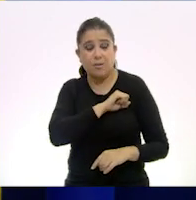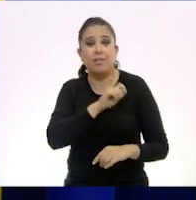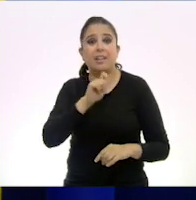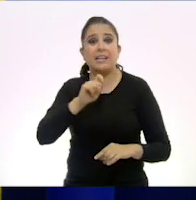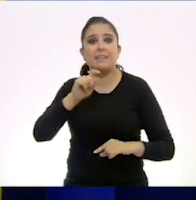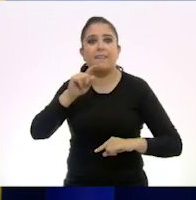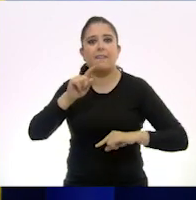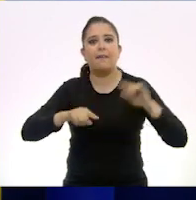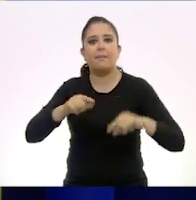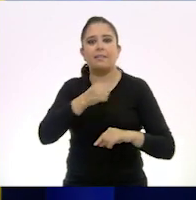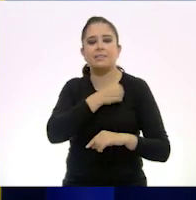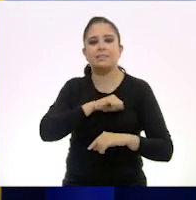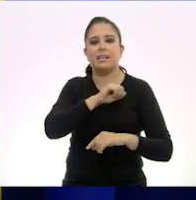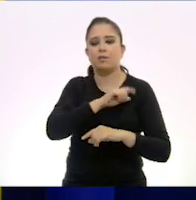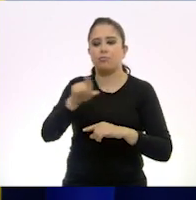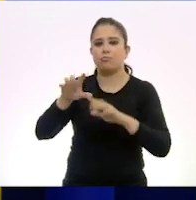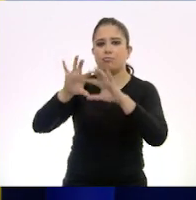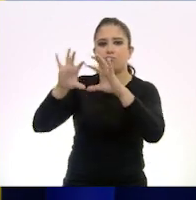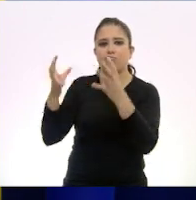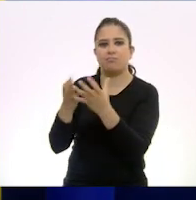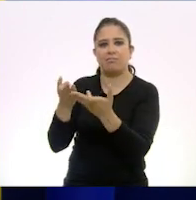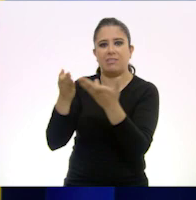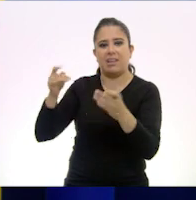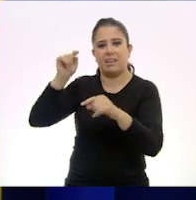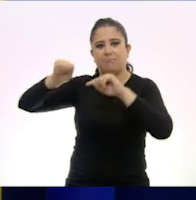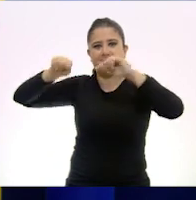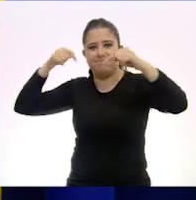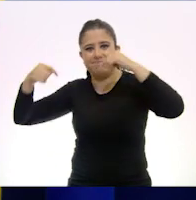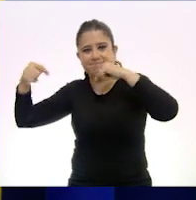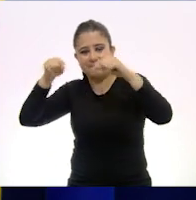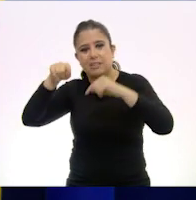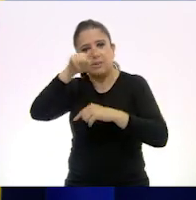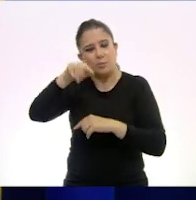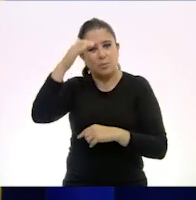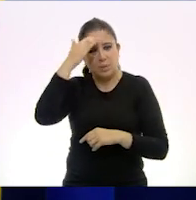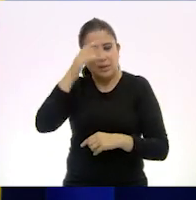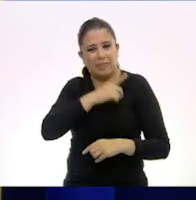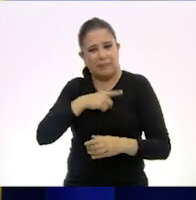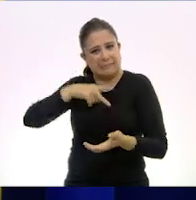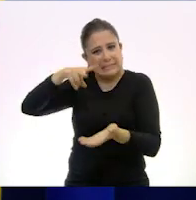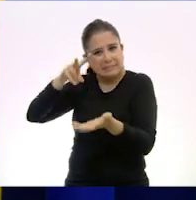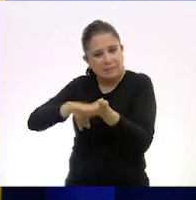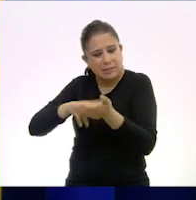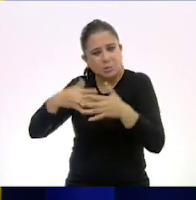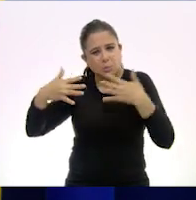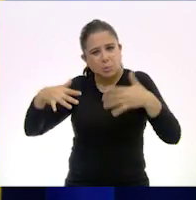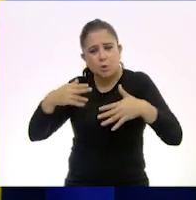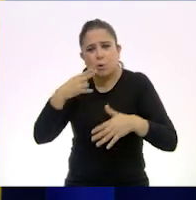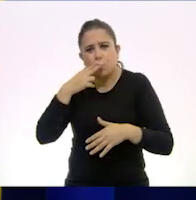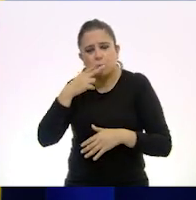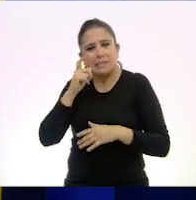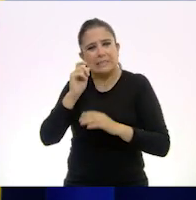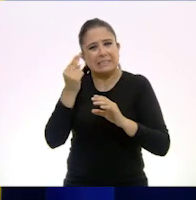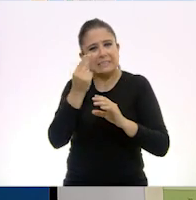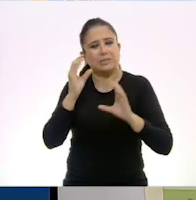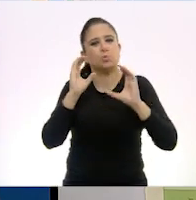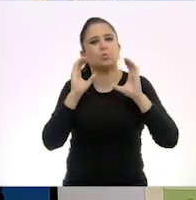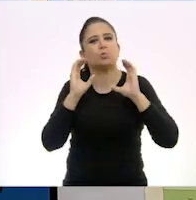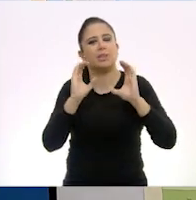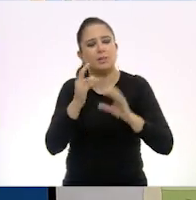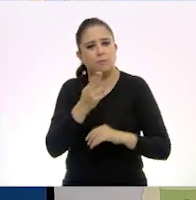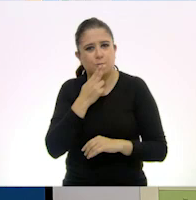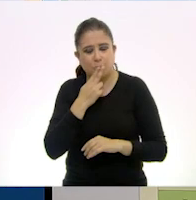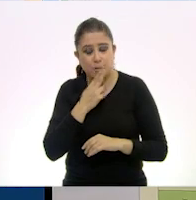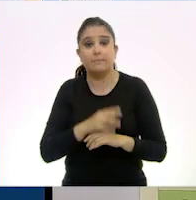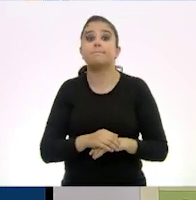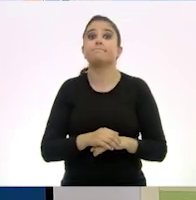de la salud de los ecosistemas. Conócelo, valóralo y úsalo sustentablemente.